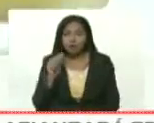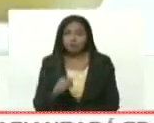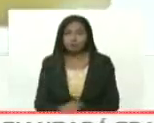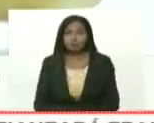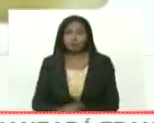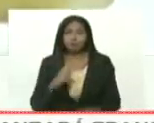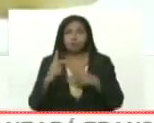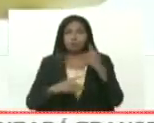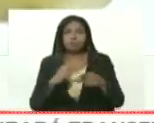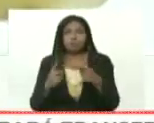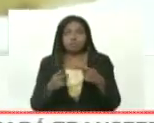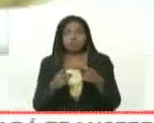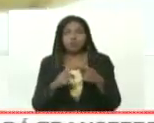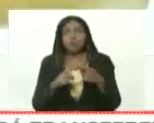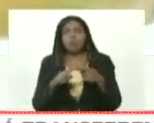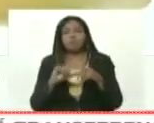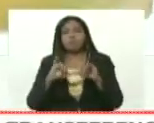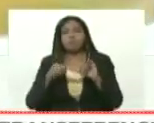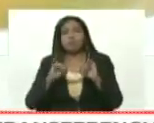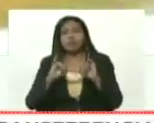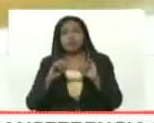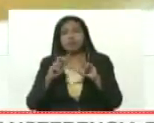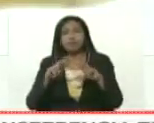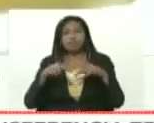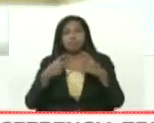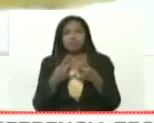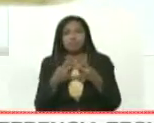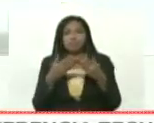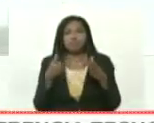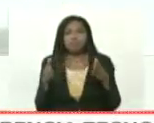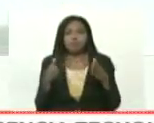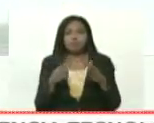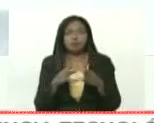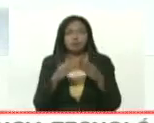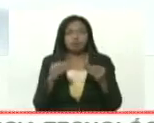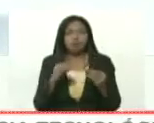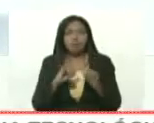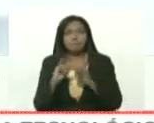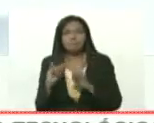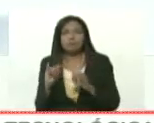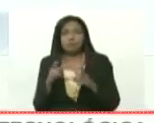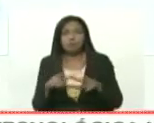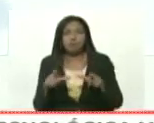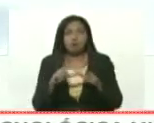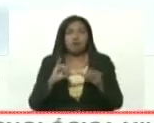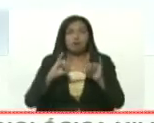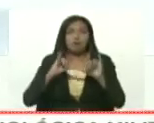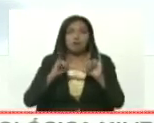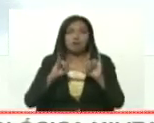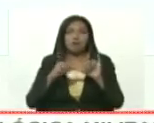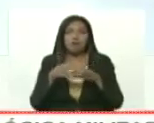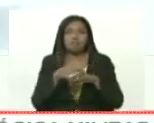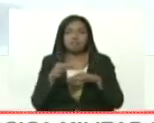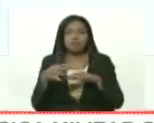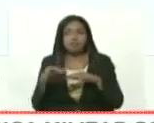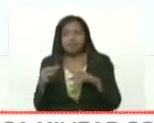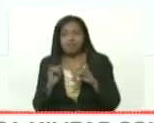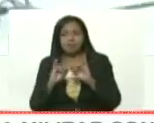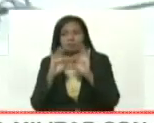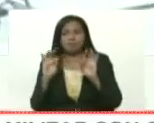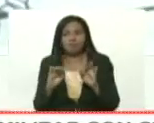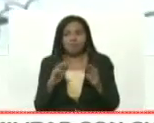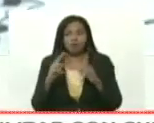de ingeniería se desarrollan por innovación tecnológica popular. Todos esos planos, toda la ingeniería de detalle, todo el layout es hecho